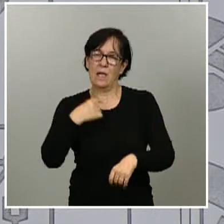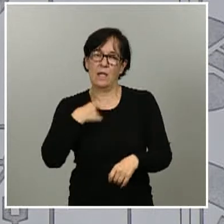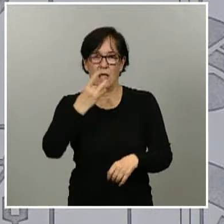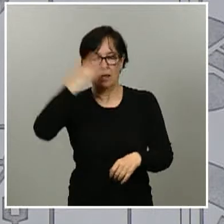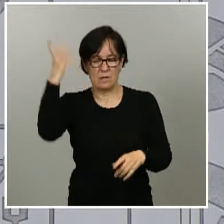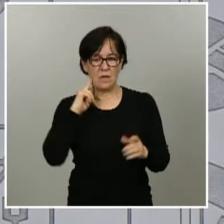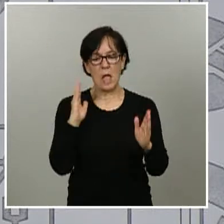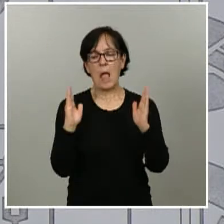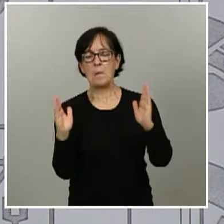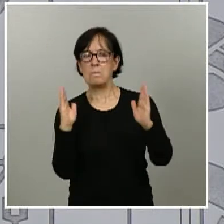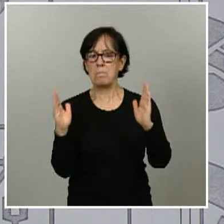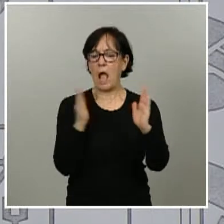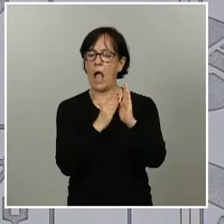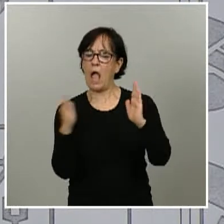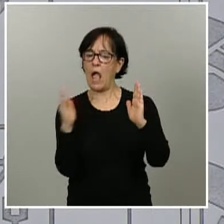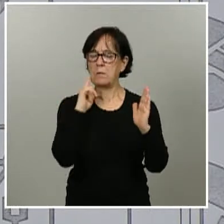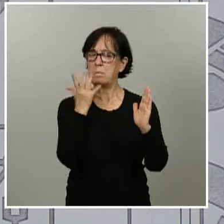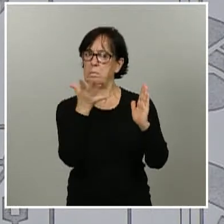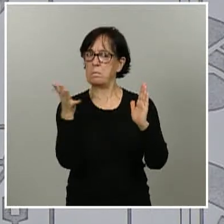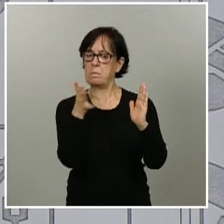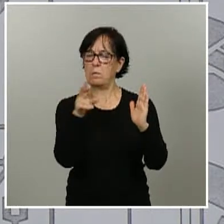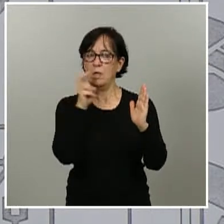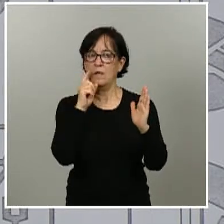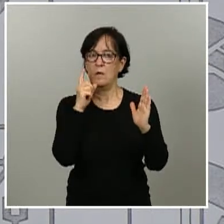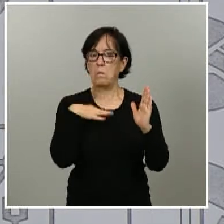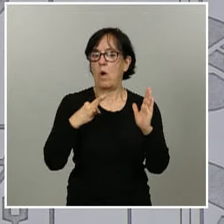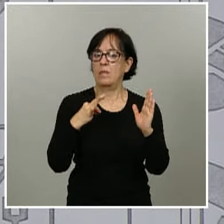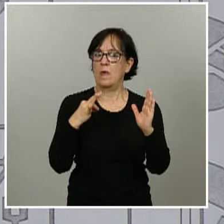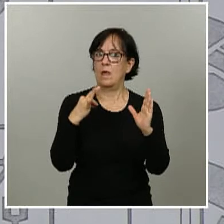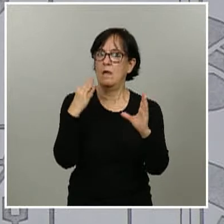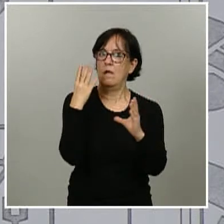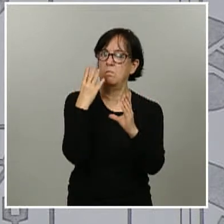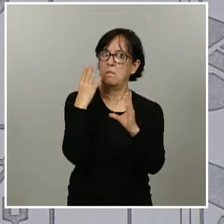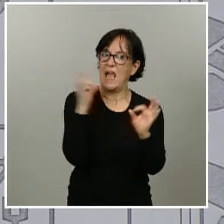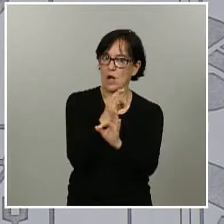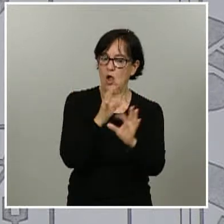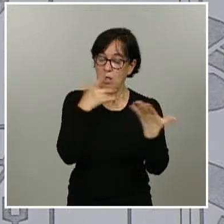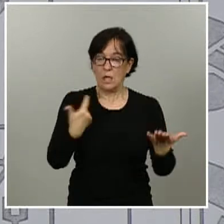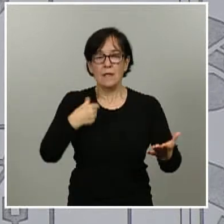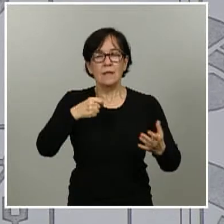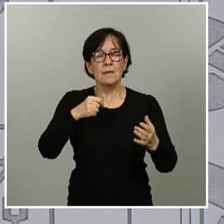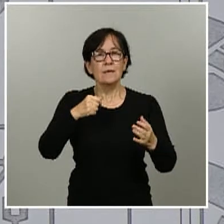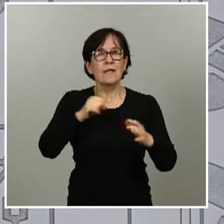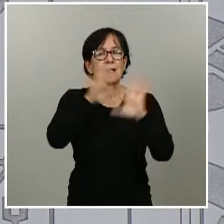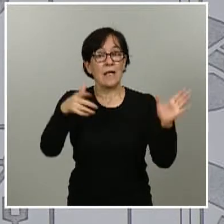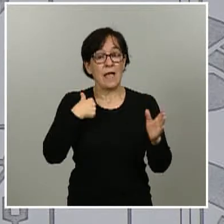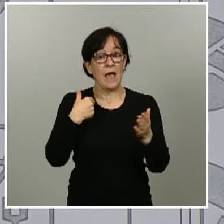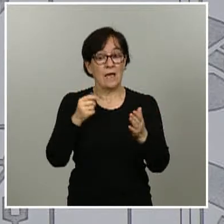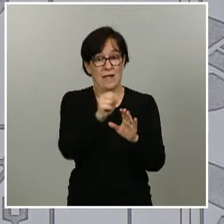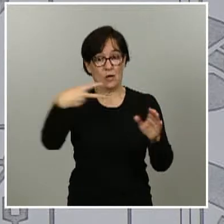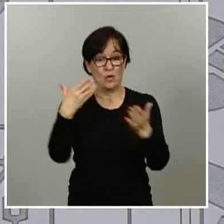de confianza o su posible error, tendremos una idea mucho más clara con los resultados de este estudio que se van a dar a conocer esta